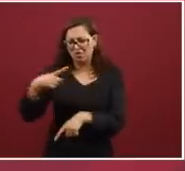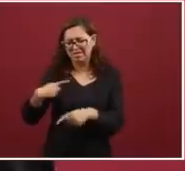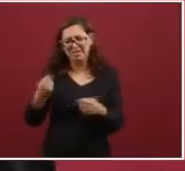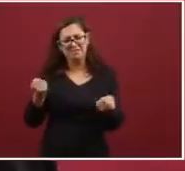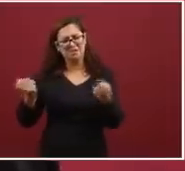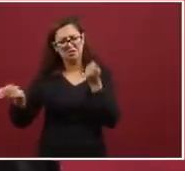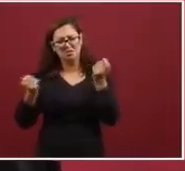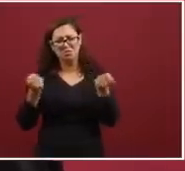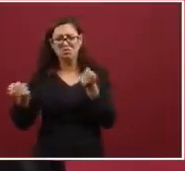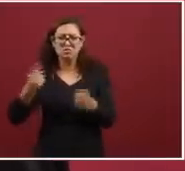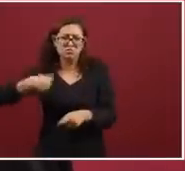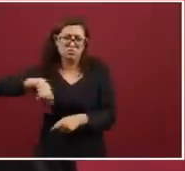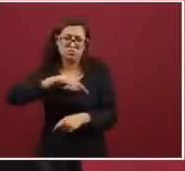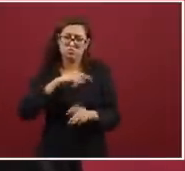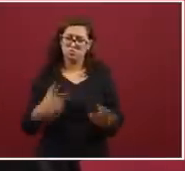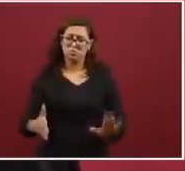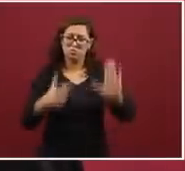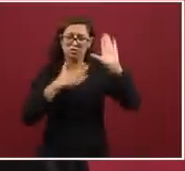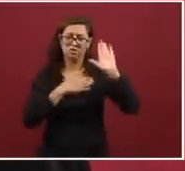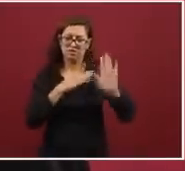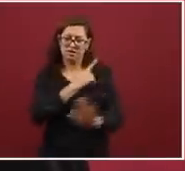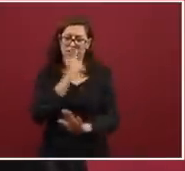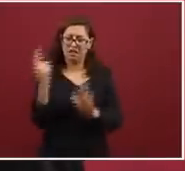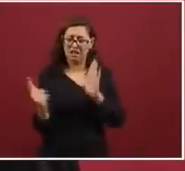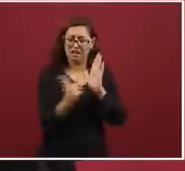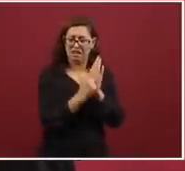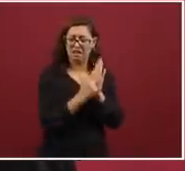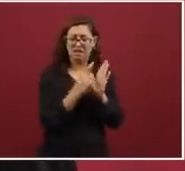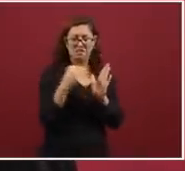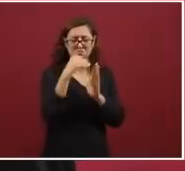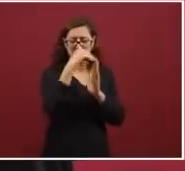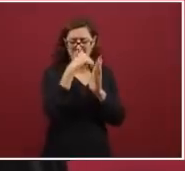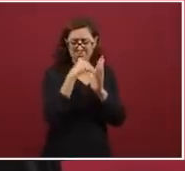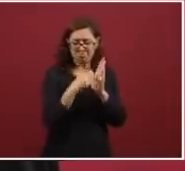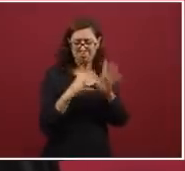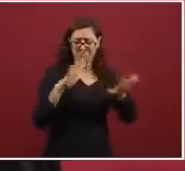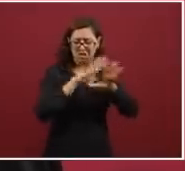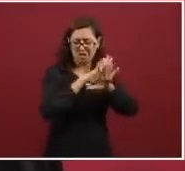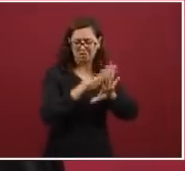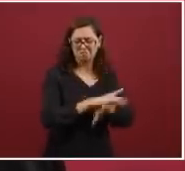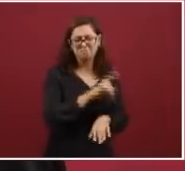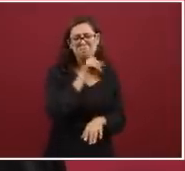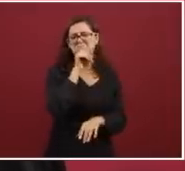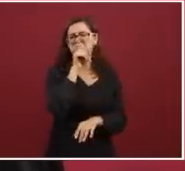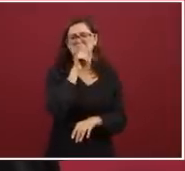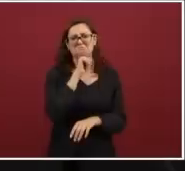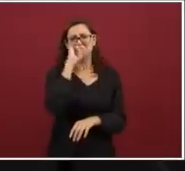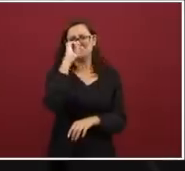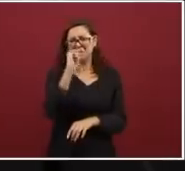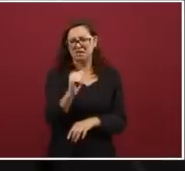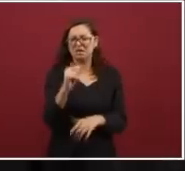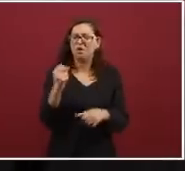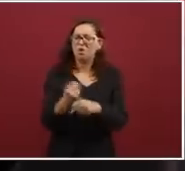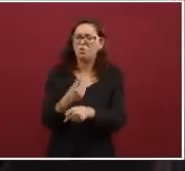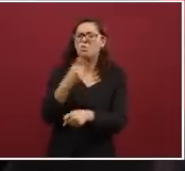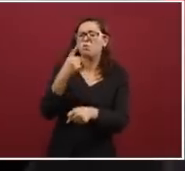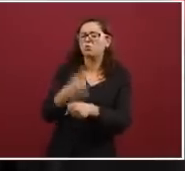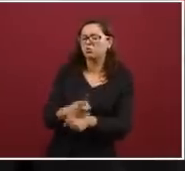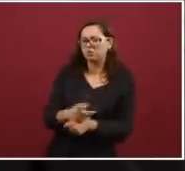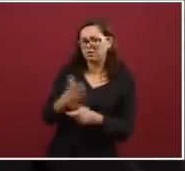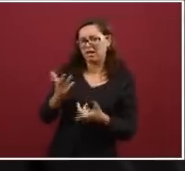marco legal en una primera etapa del gobierno, con la idea de que todos